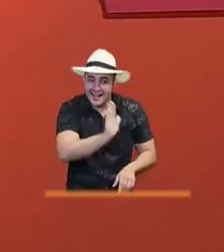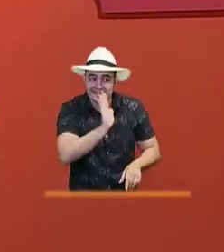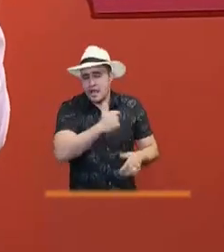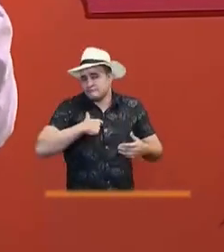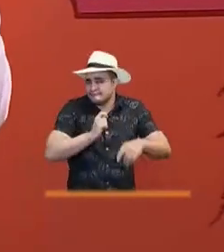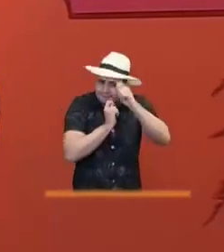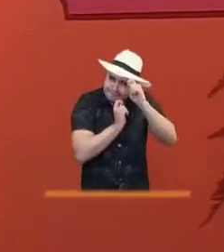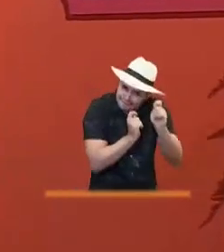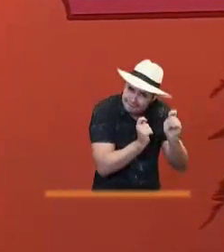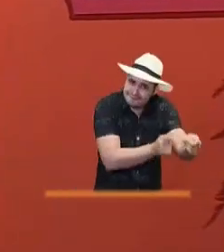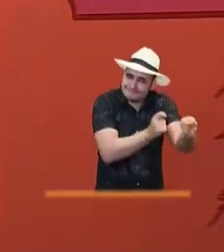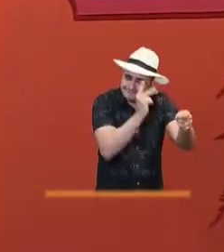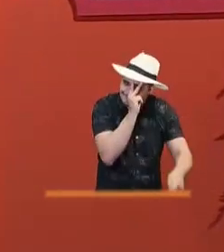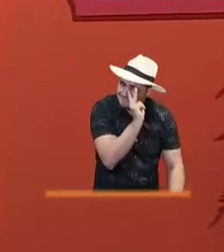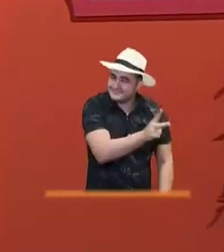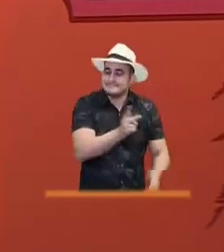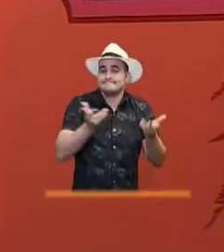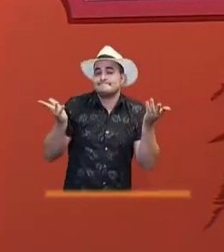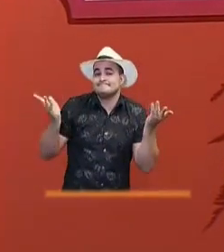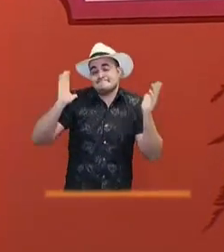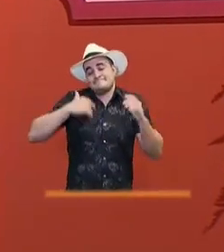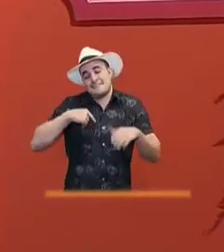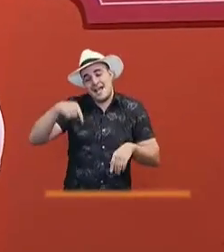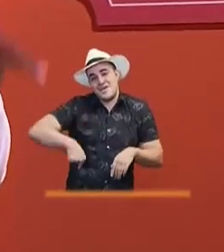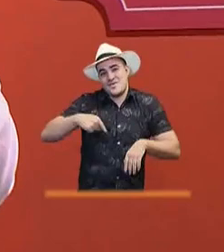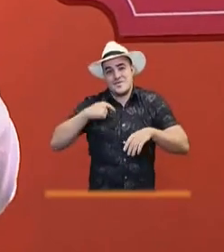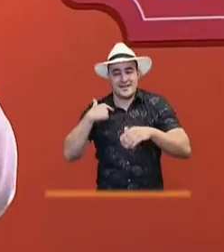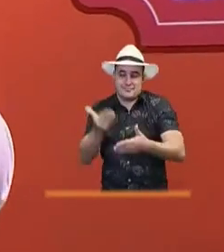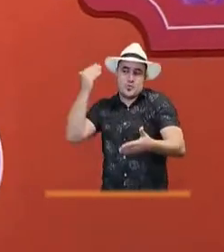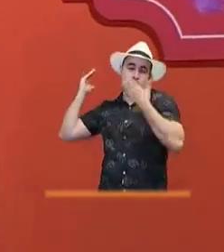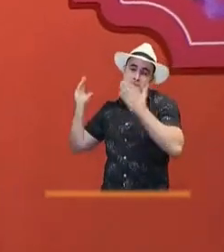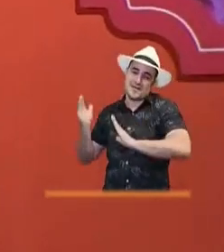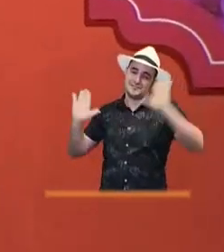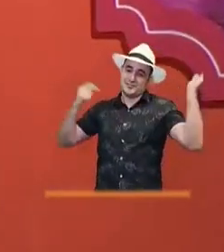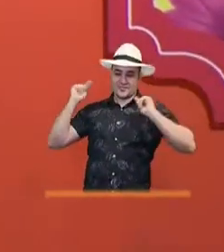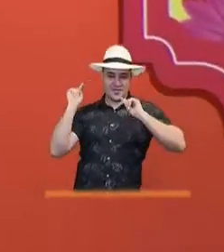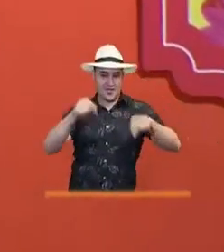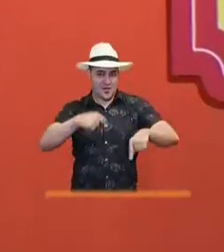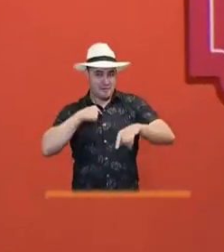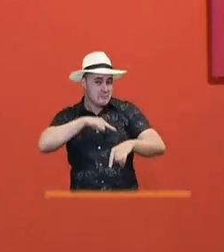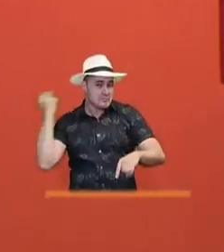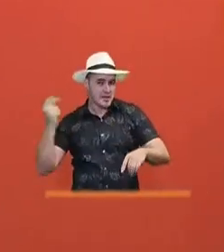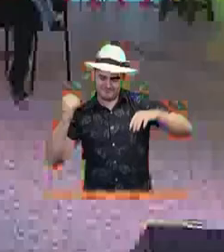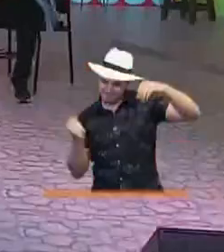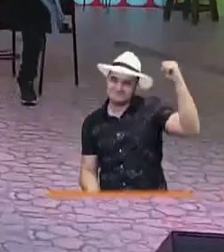respeto, compañero, pero este ya es el presente y yo vengo por